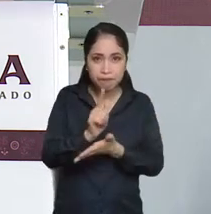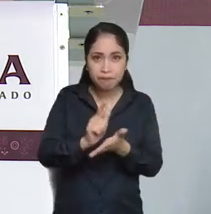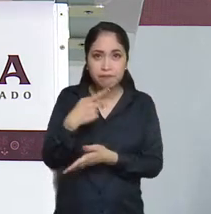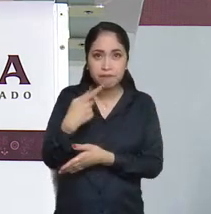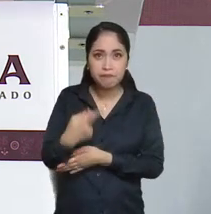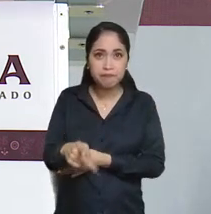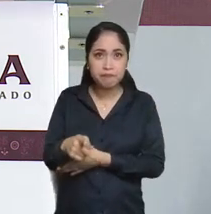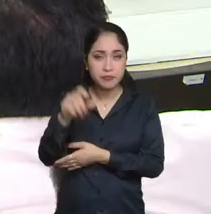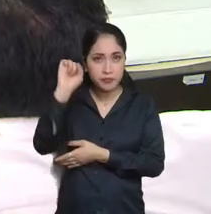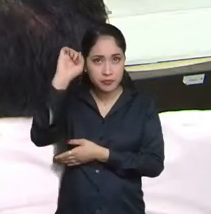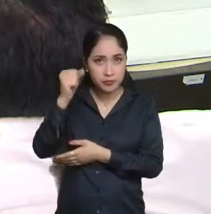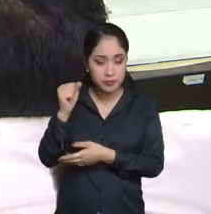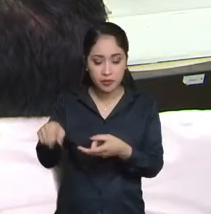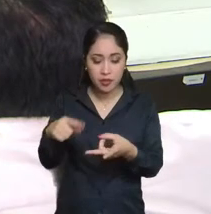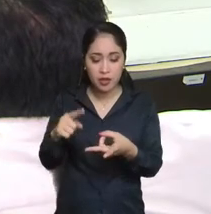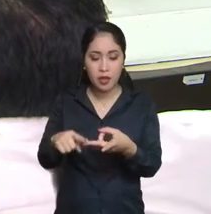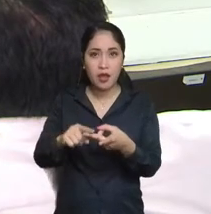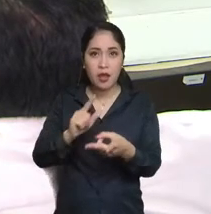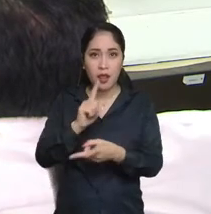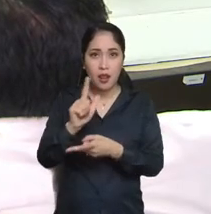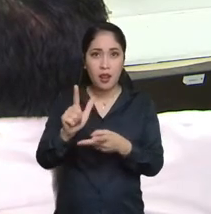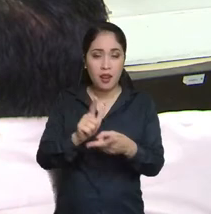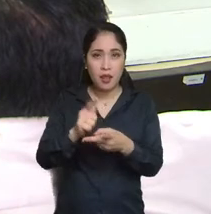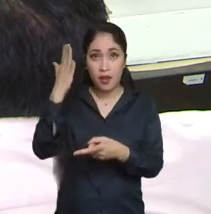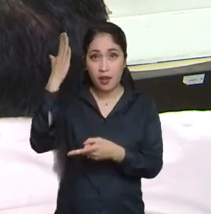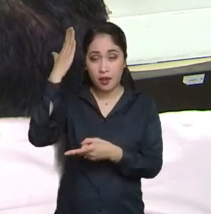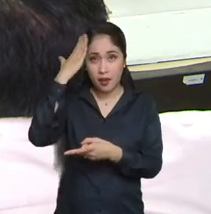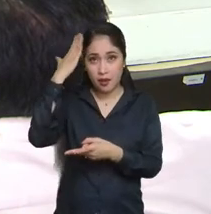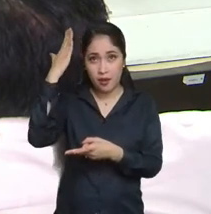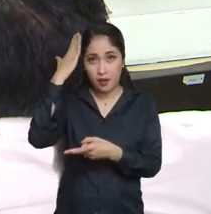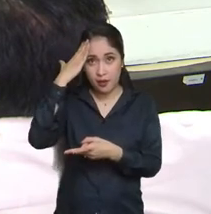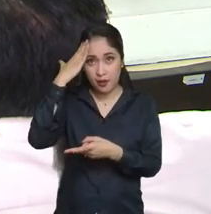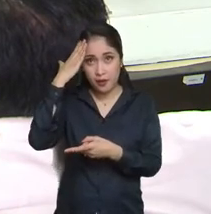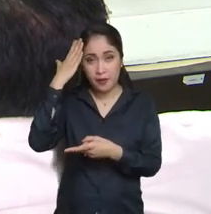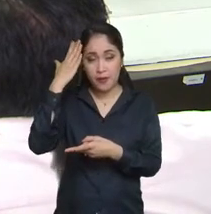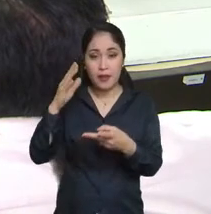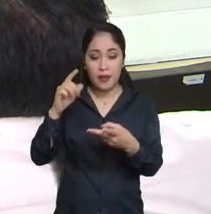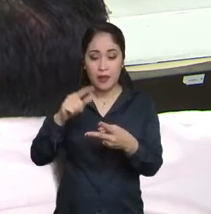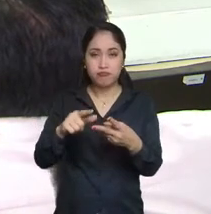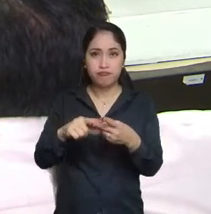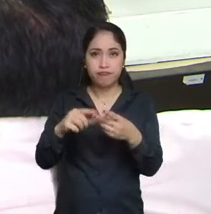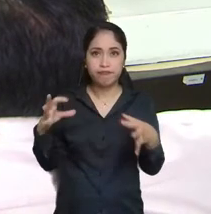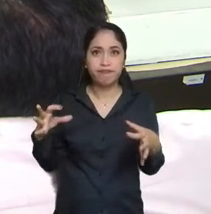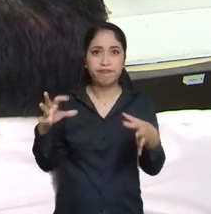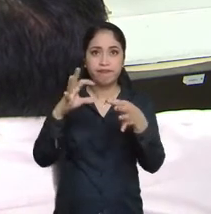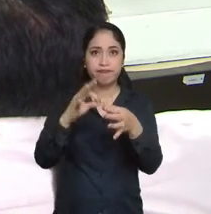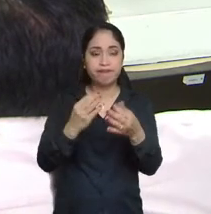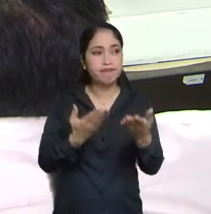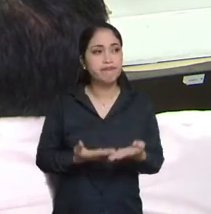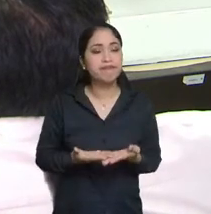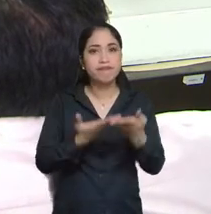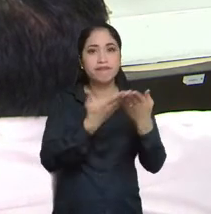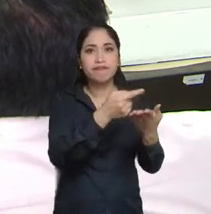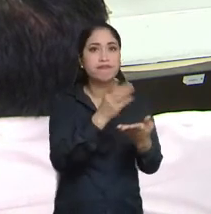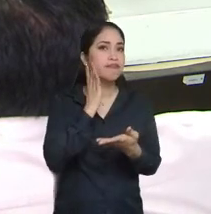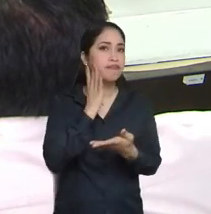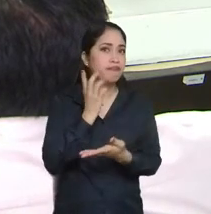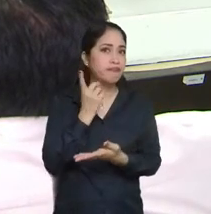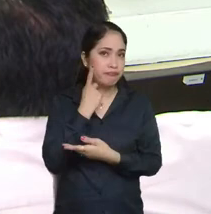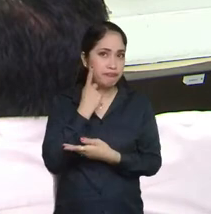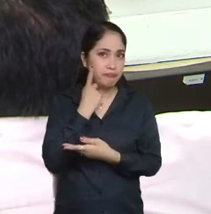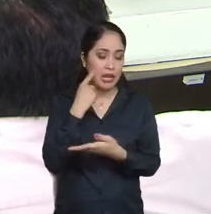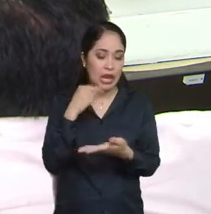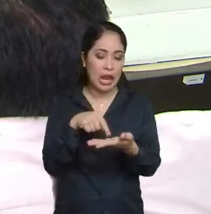ley general para efectos de ser presentada hoy mismo al Congreso del Estado. En esta iniciativa se incluye, entre